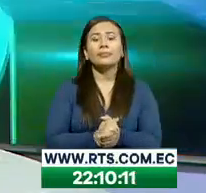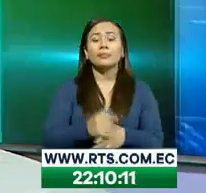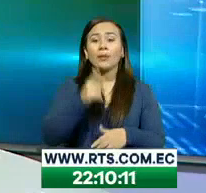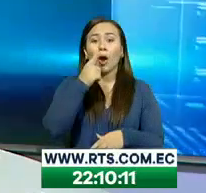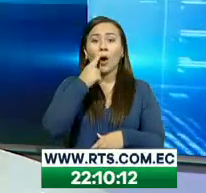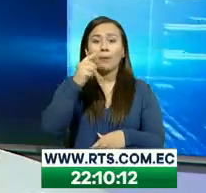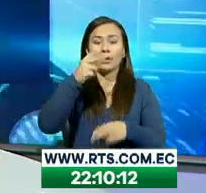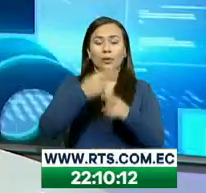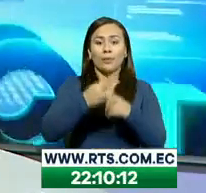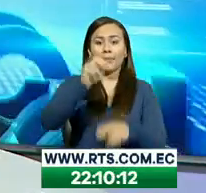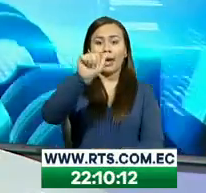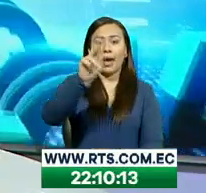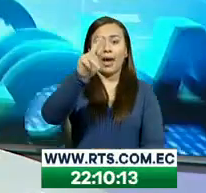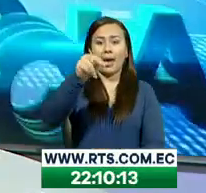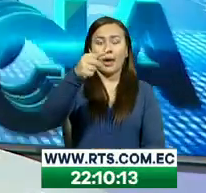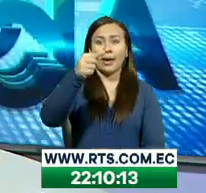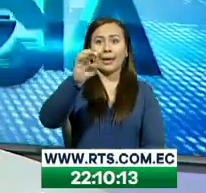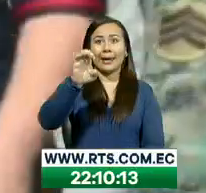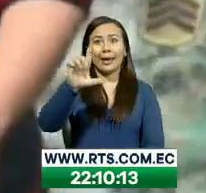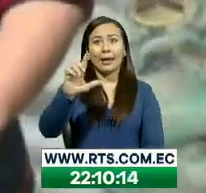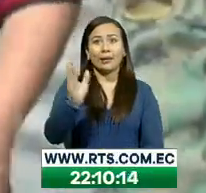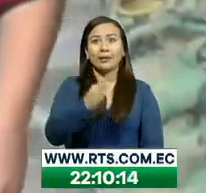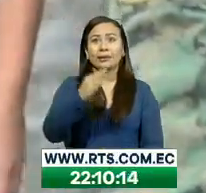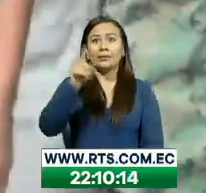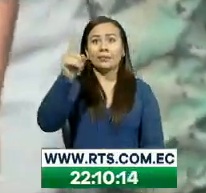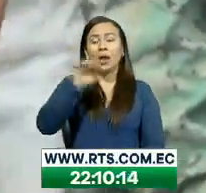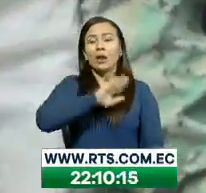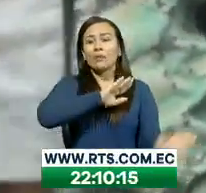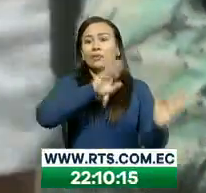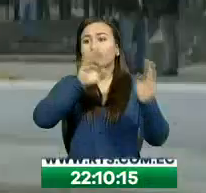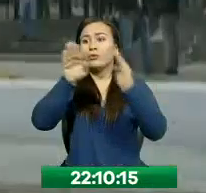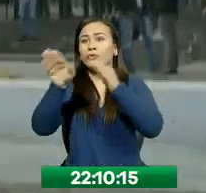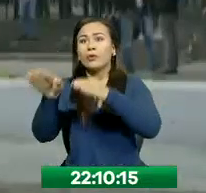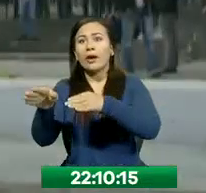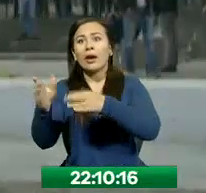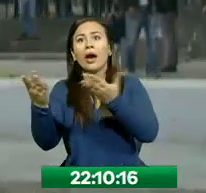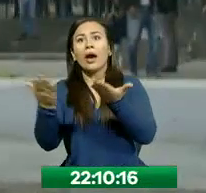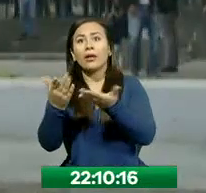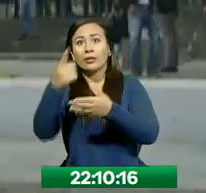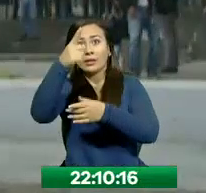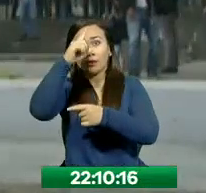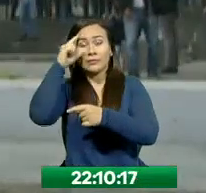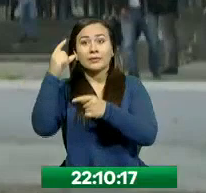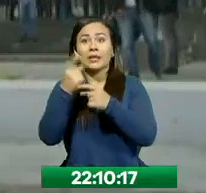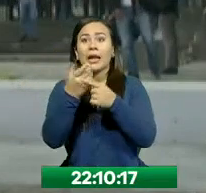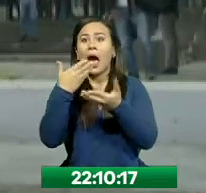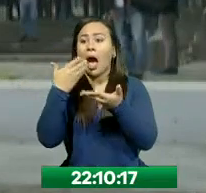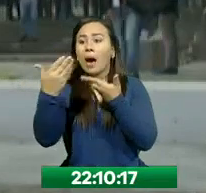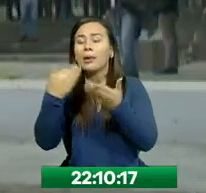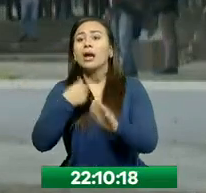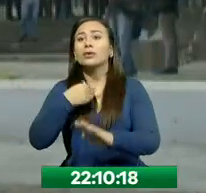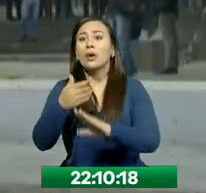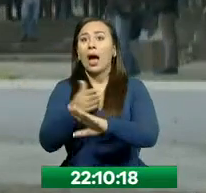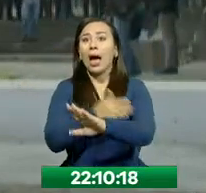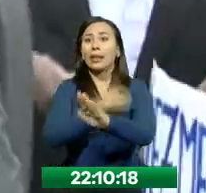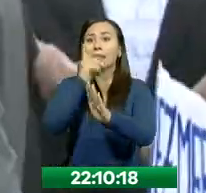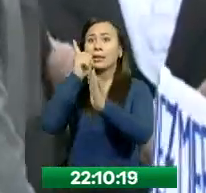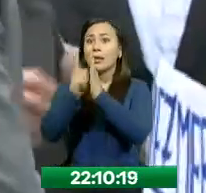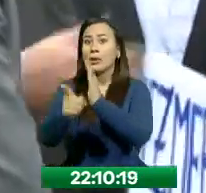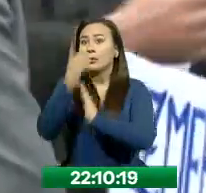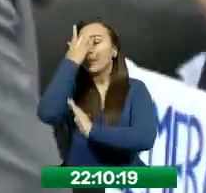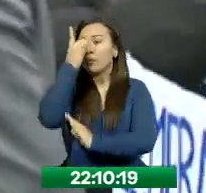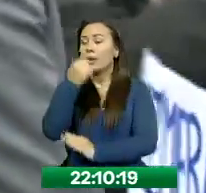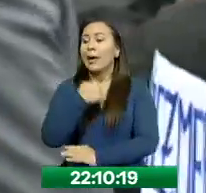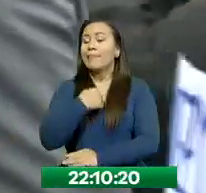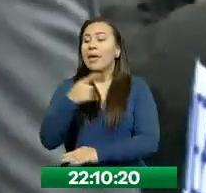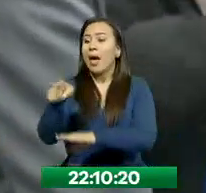Ángel Zegbay pudo rendir su versión en la Fiscalía General del Estado como parte de la acusación presentada contra la vicepresidenta de la República, María